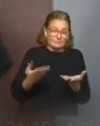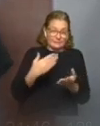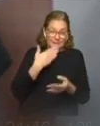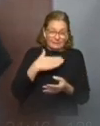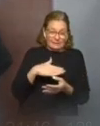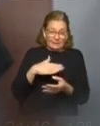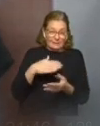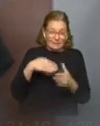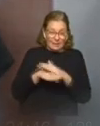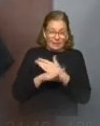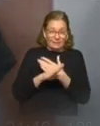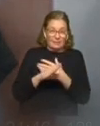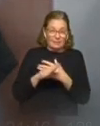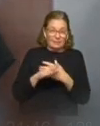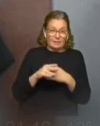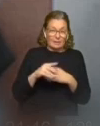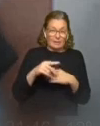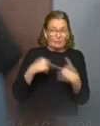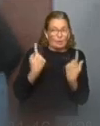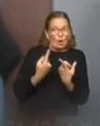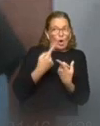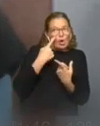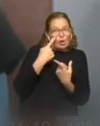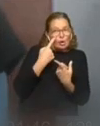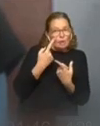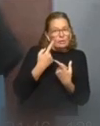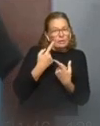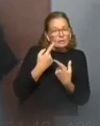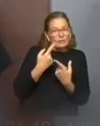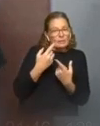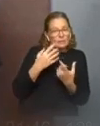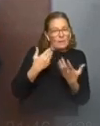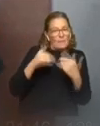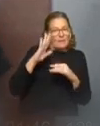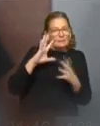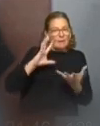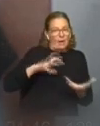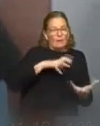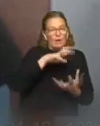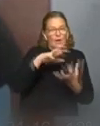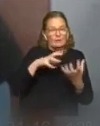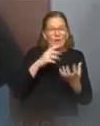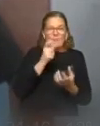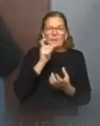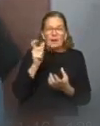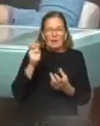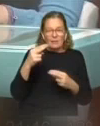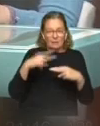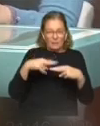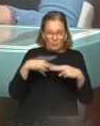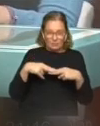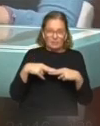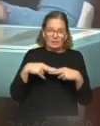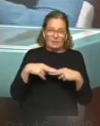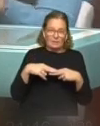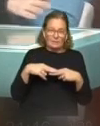Entendíamos que se accedía a un grado de exposición y que la máxima violencia que se podía generar era comentarios por las redes sociales